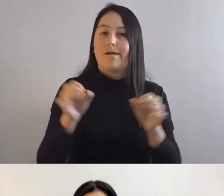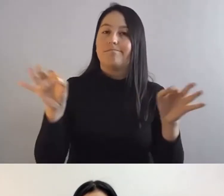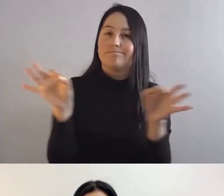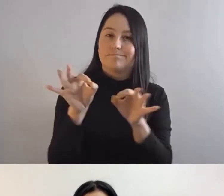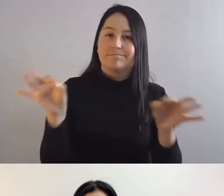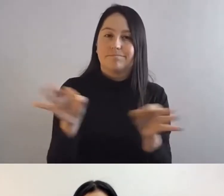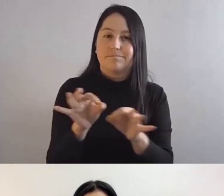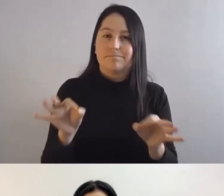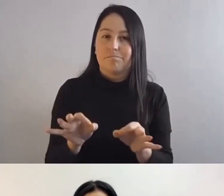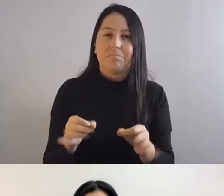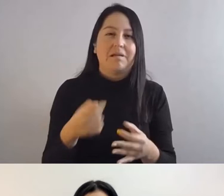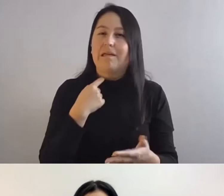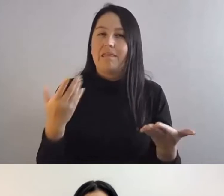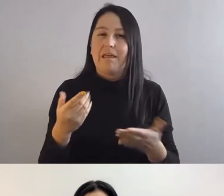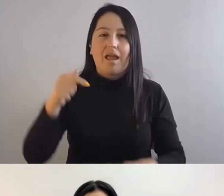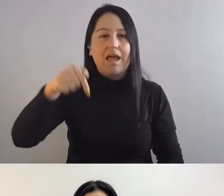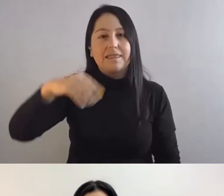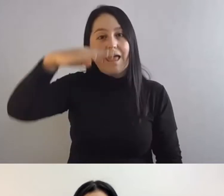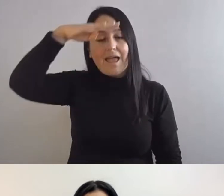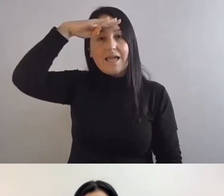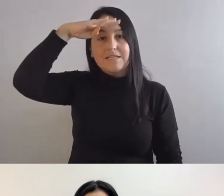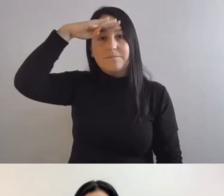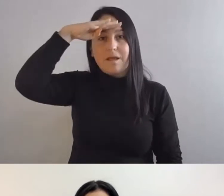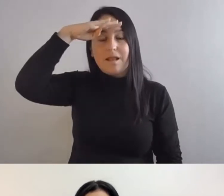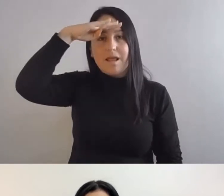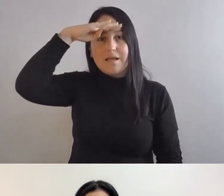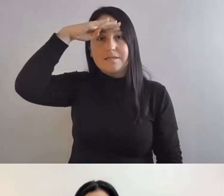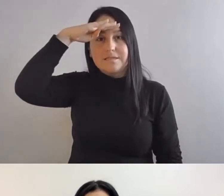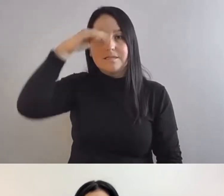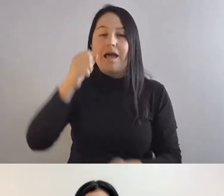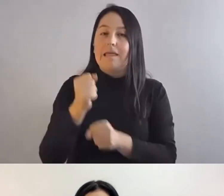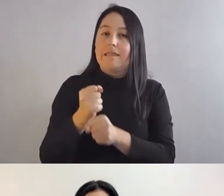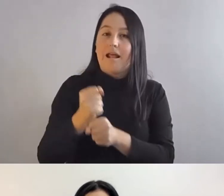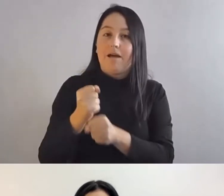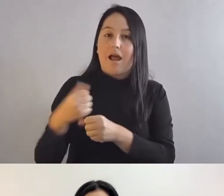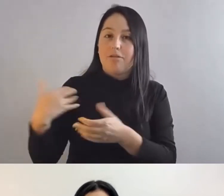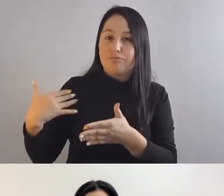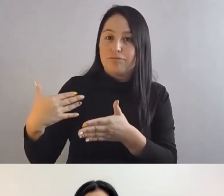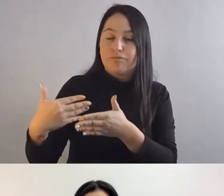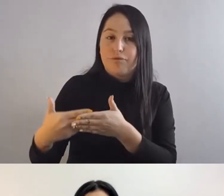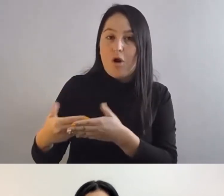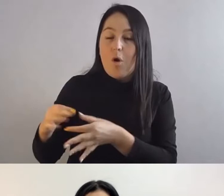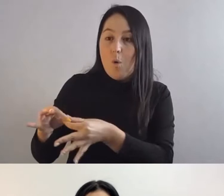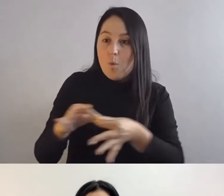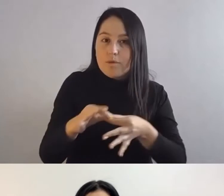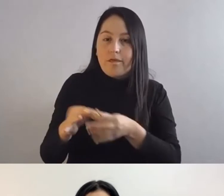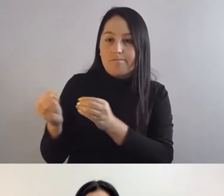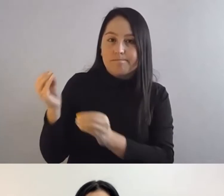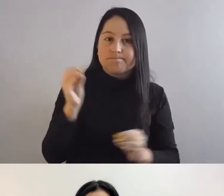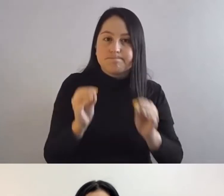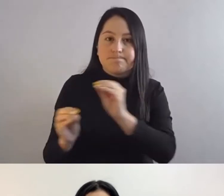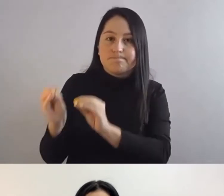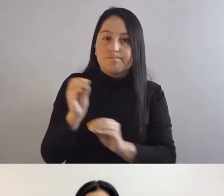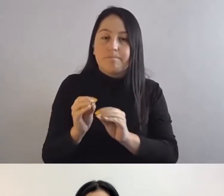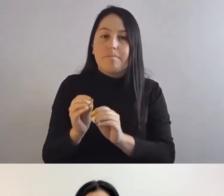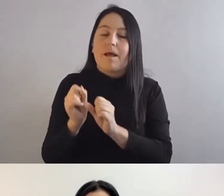qué se trata la experiencia en la que hemos estado trabajando, ¿cierto?, armando en conjunto para poder darles un